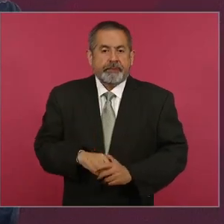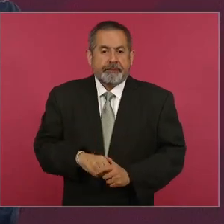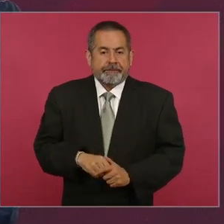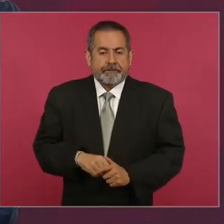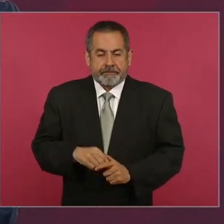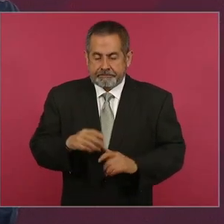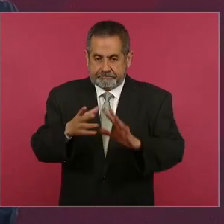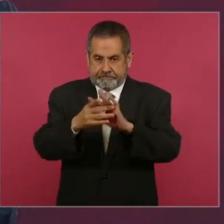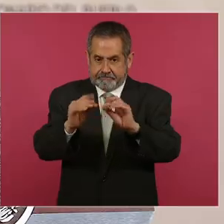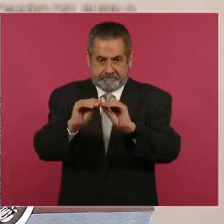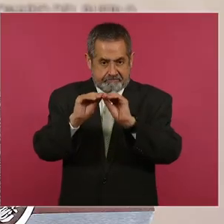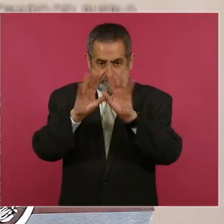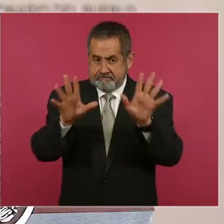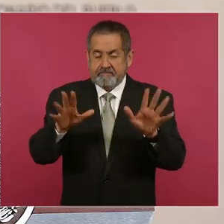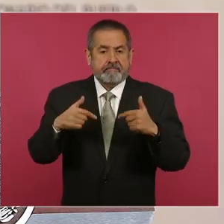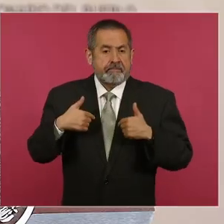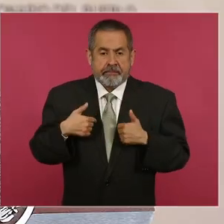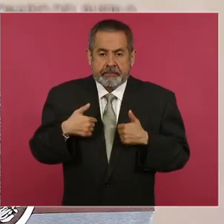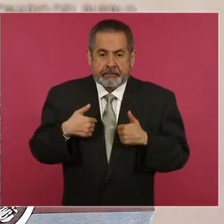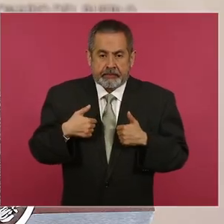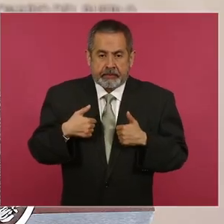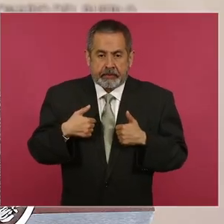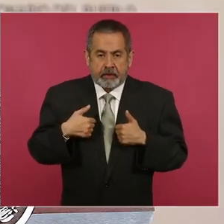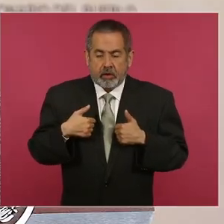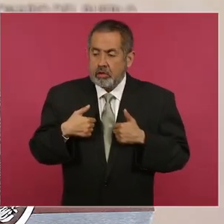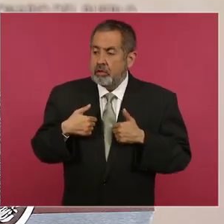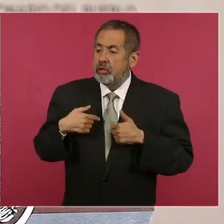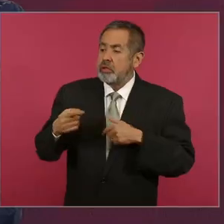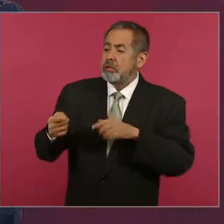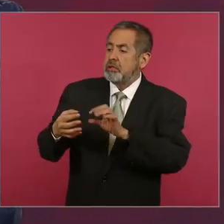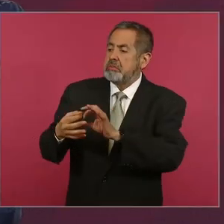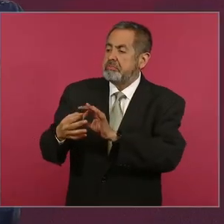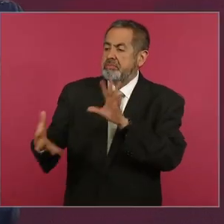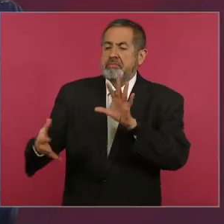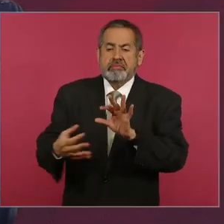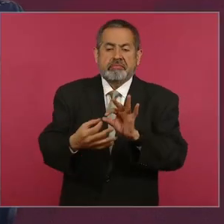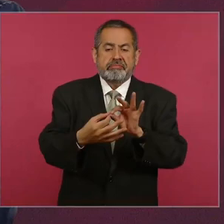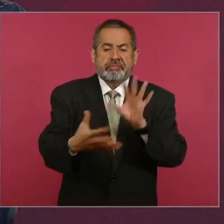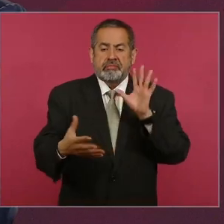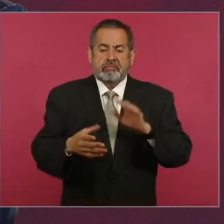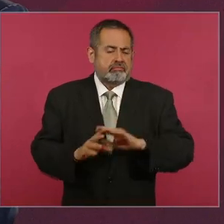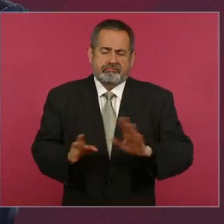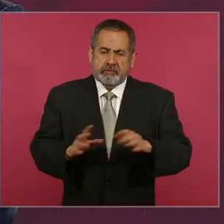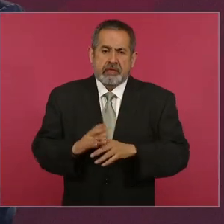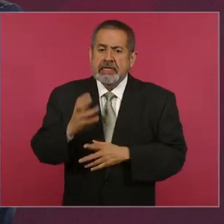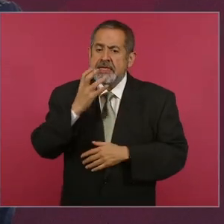mucha claridad, no vamos a romper relaciones con Israel,